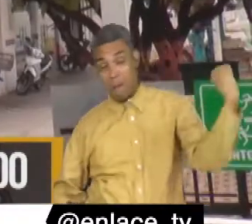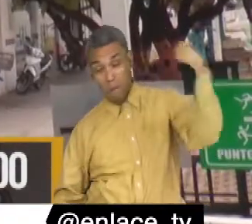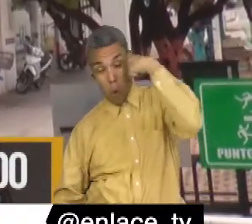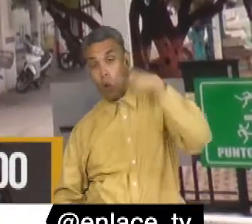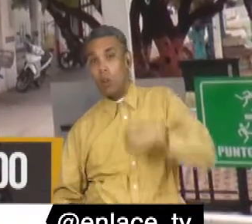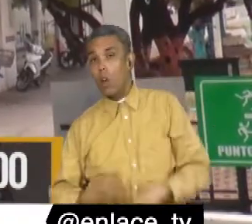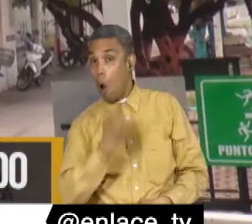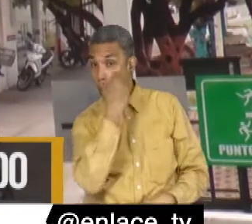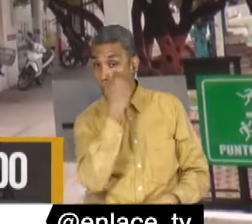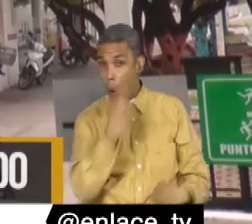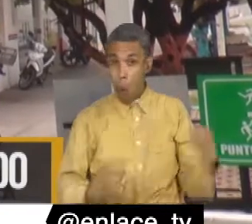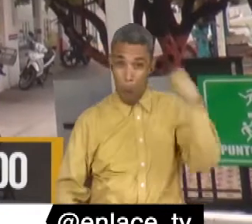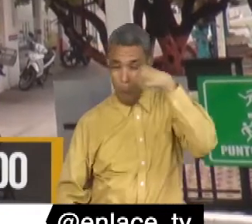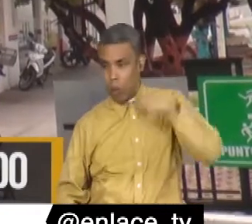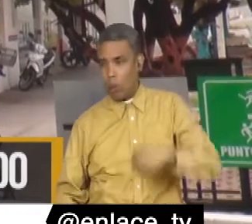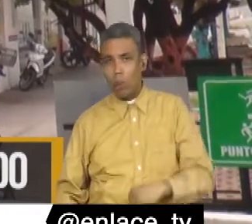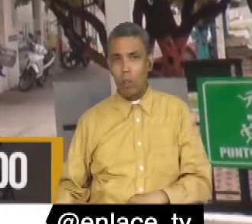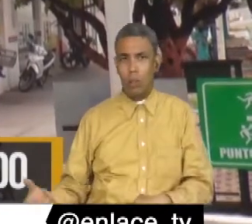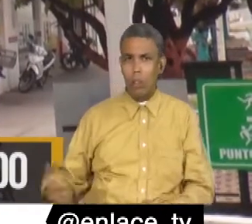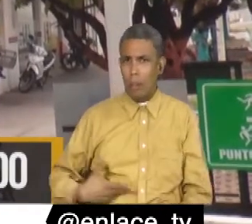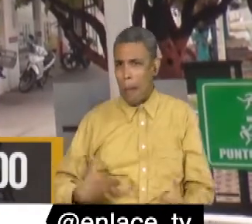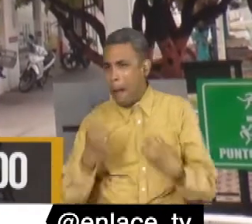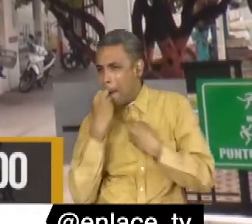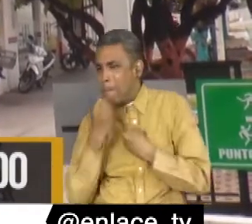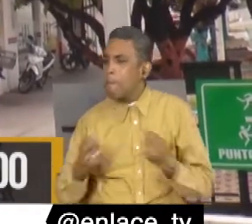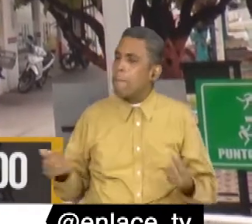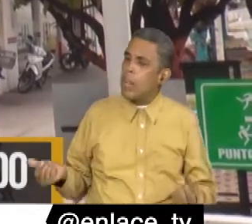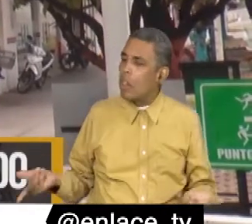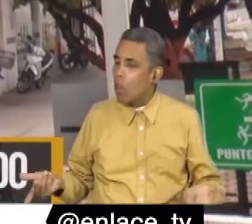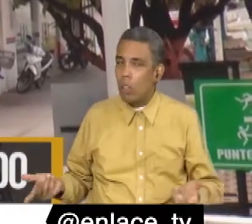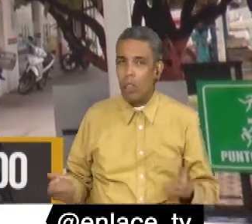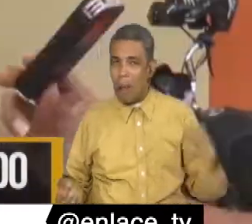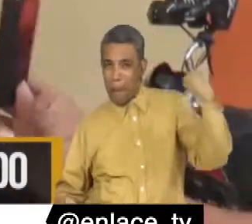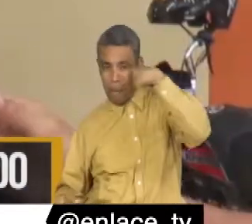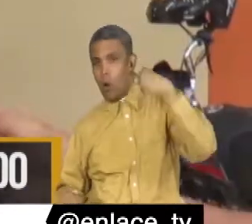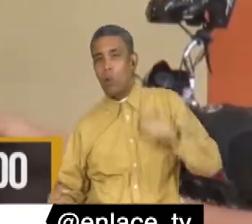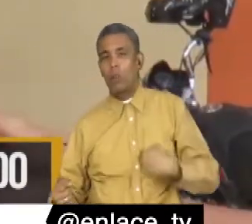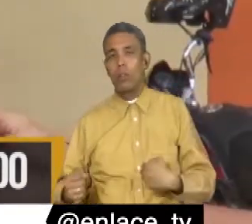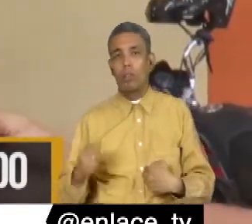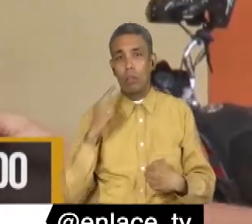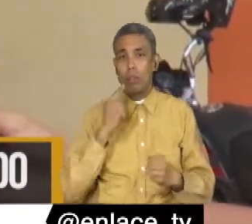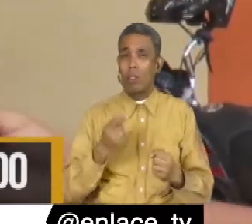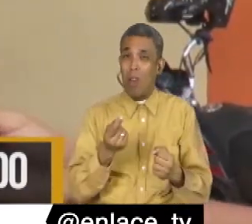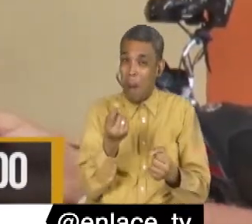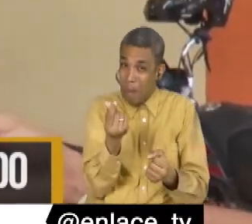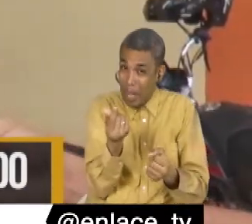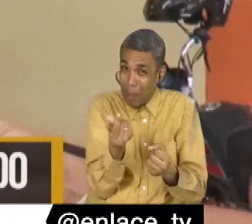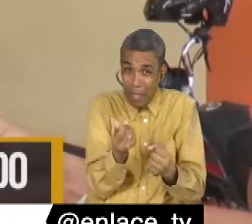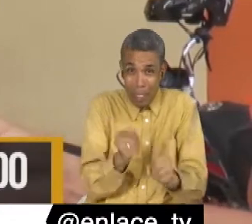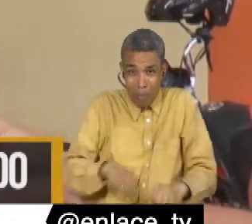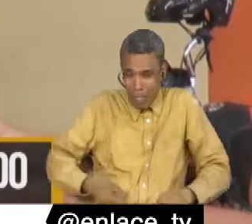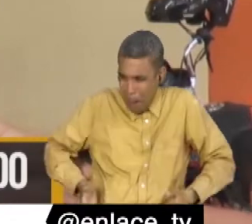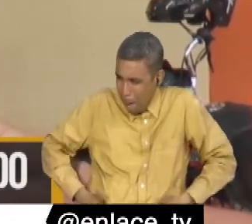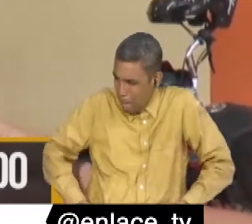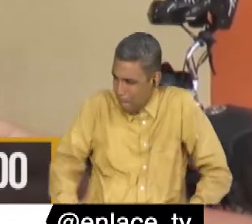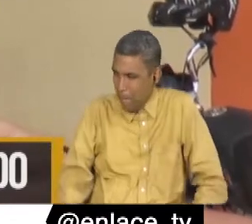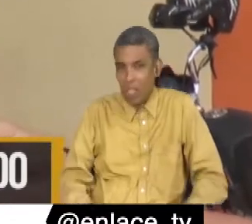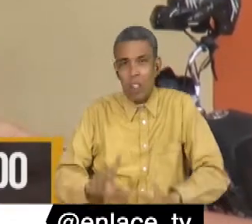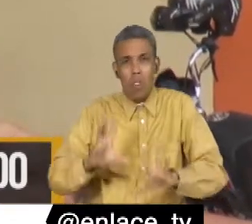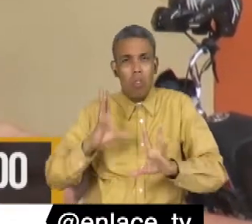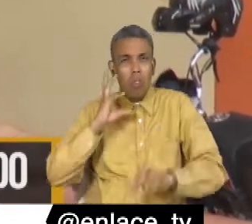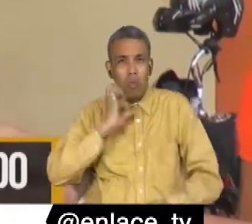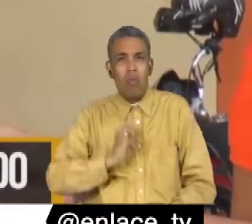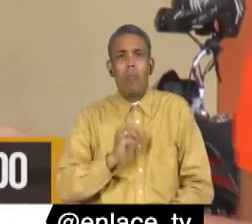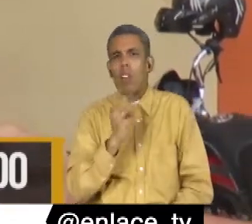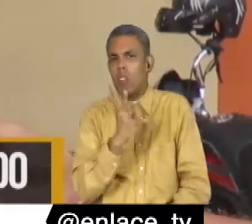cantaban donde estaba la plata. Ha agregado que los hombres se llevaron una alta suma de dinero. Toda la plata se la llevaron. ¿Cuánto? Llevaron como unos